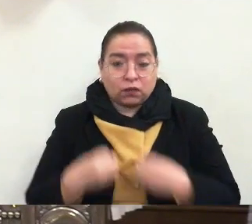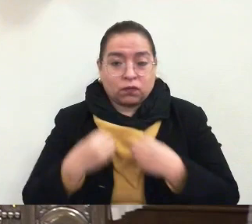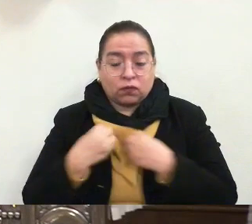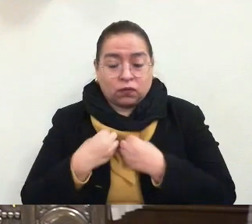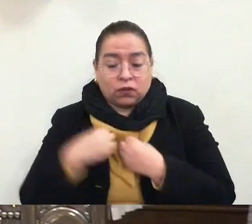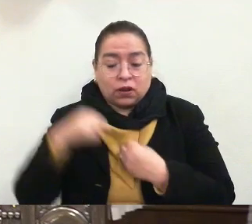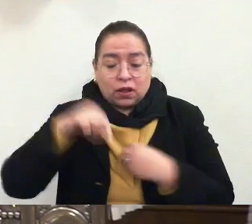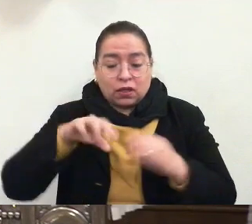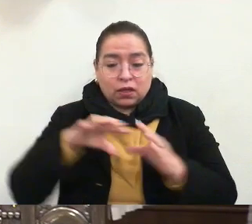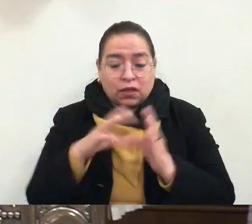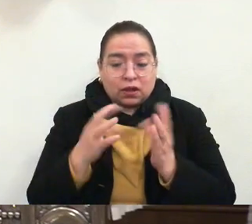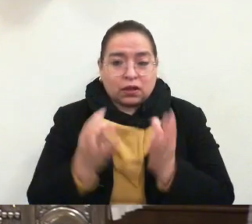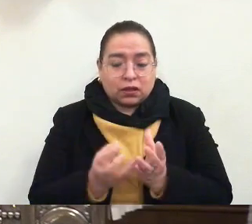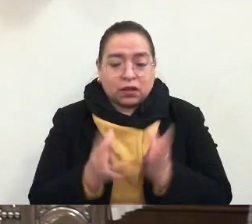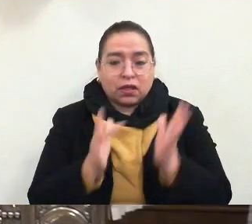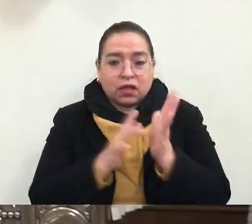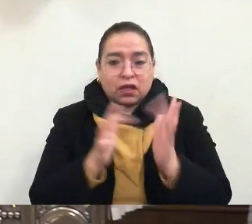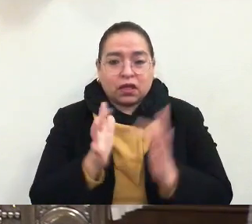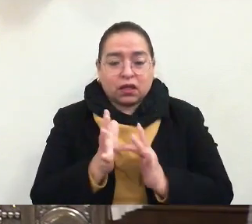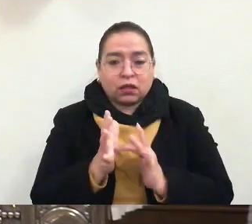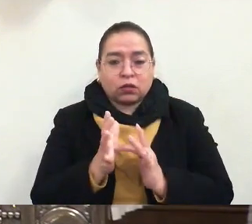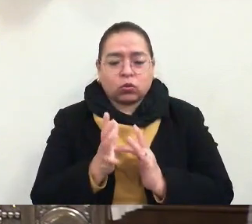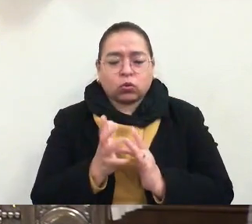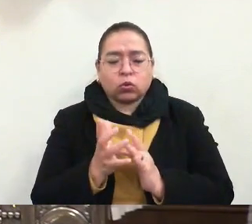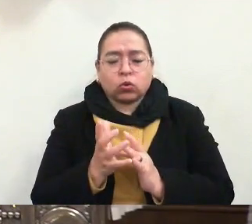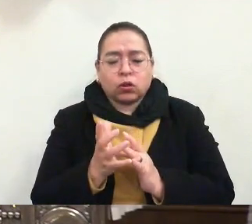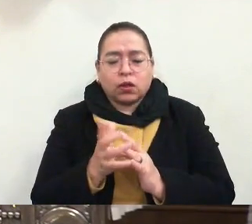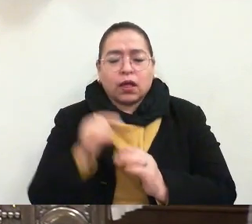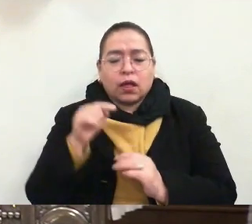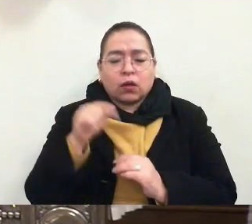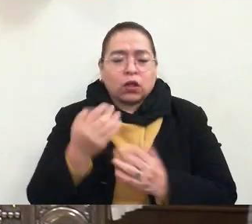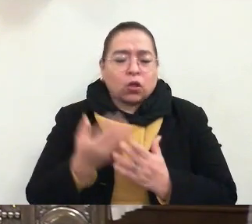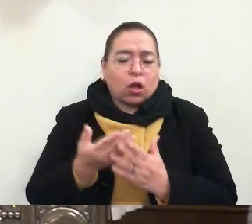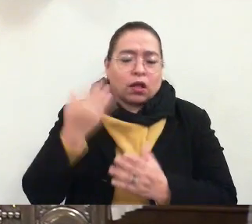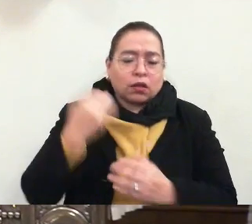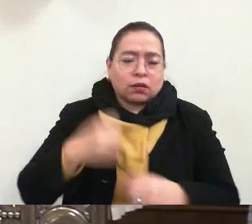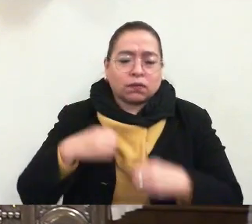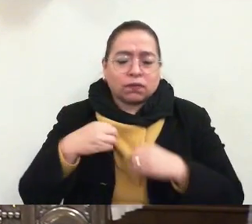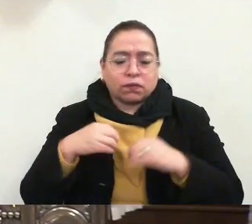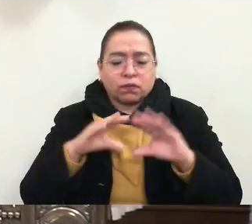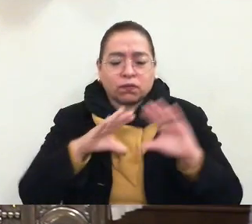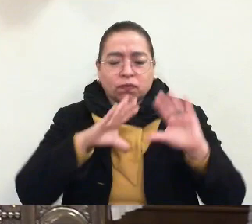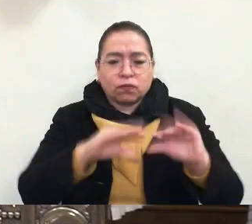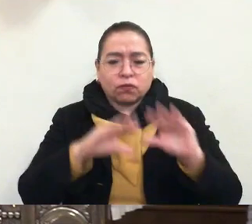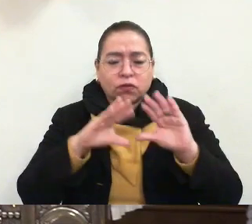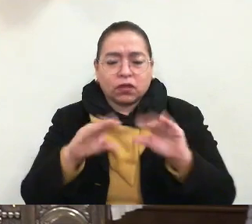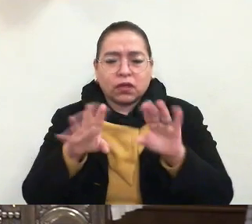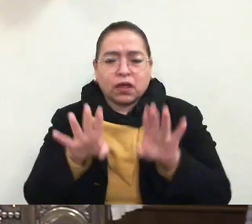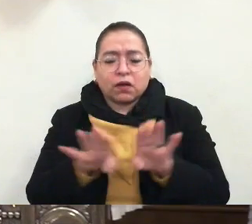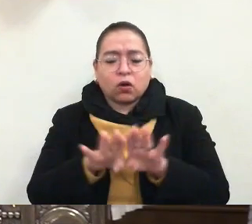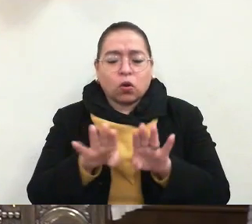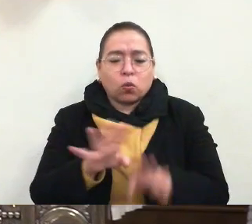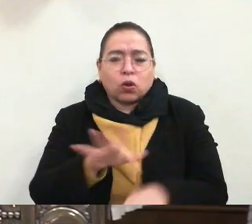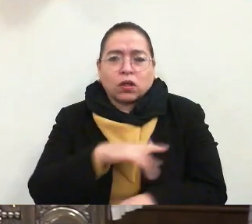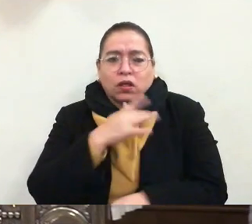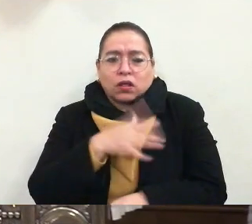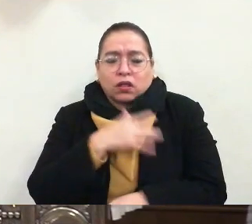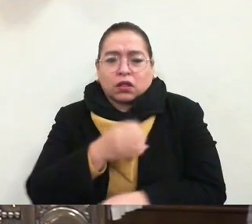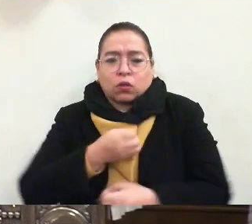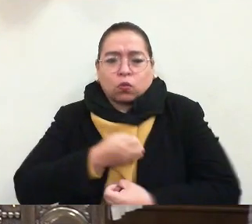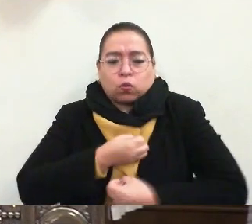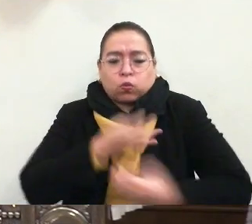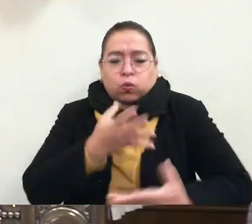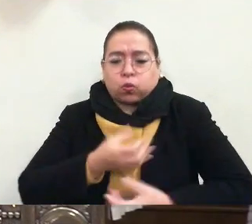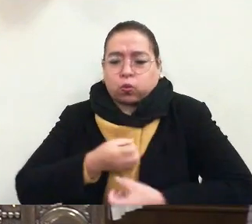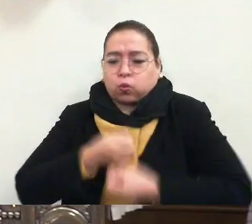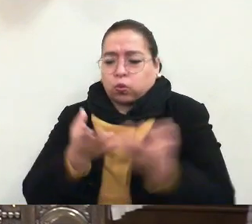nos haya dicho lo que Él piensa, lo que Él siente, lo que Él